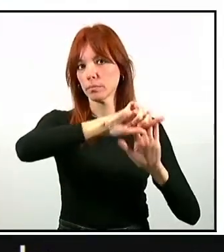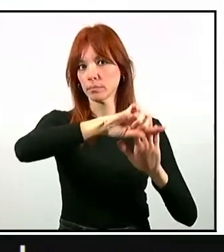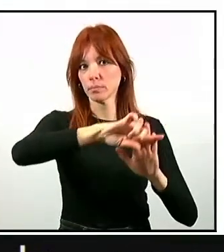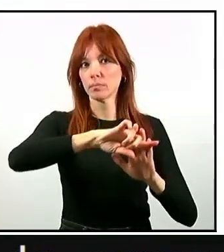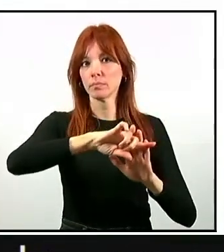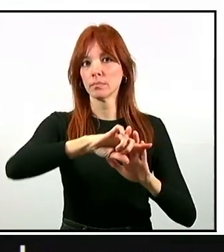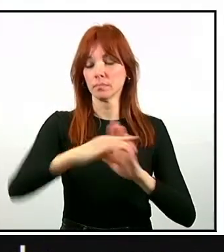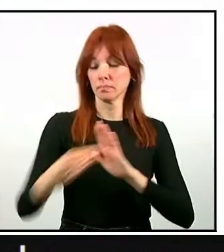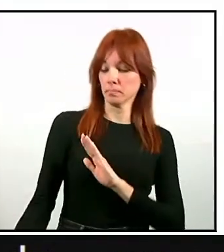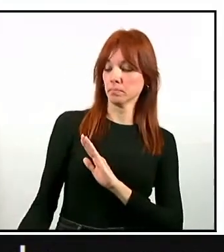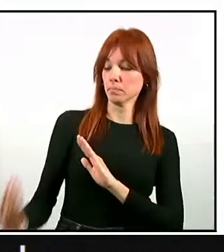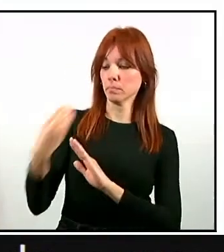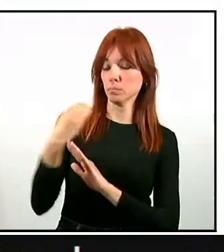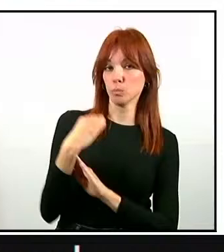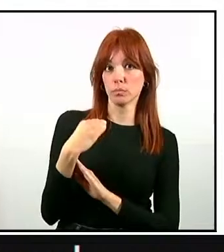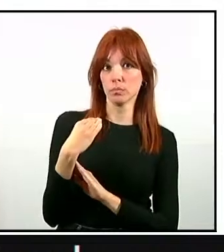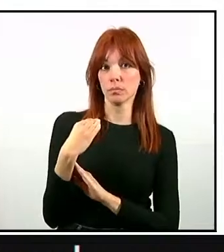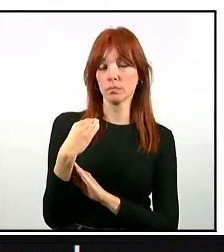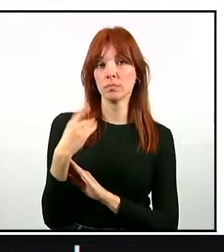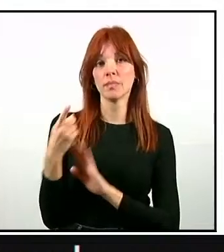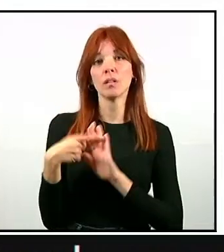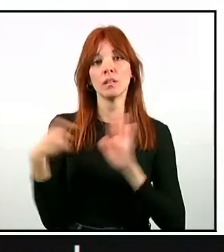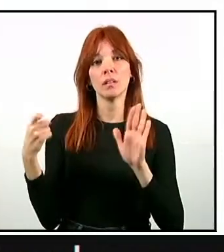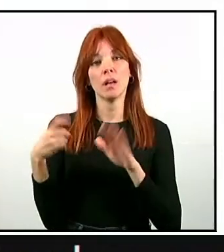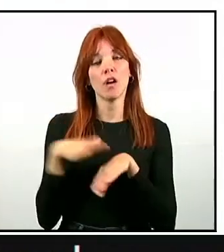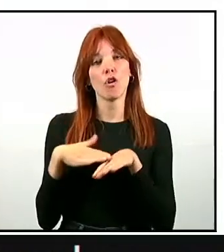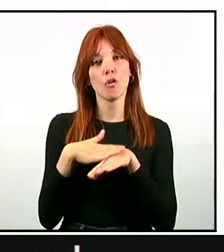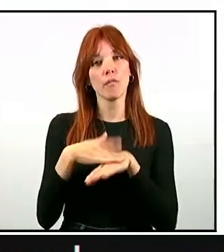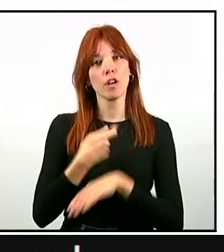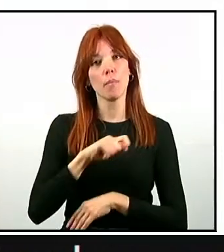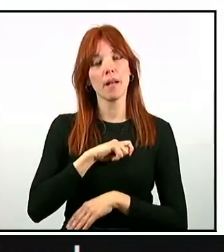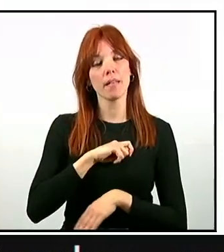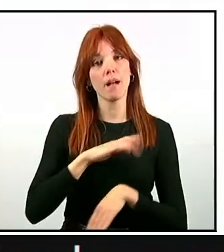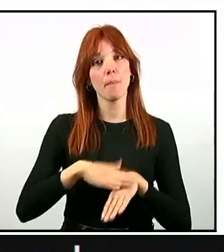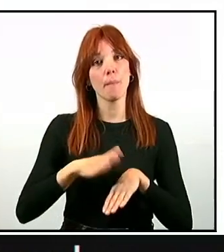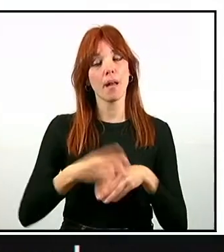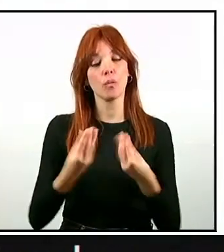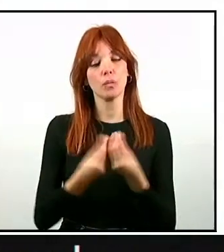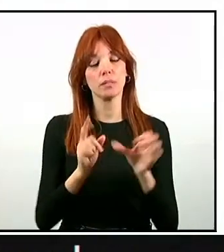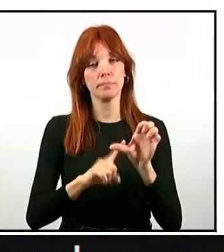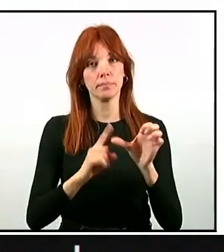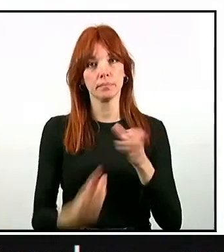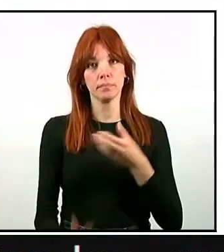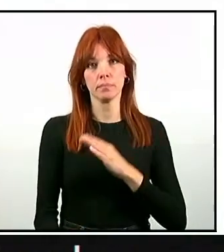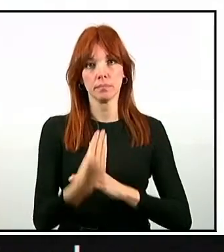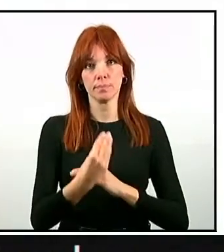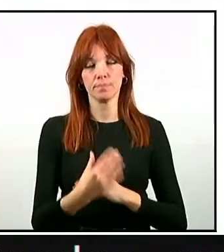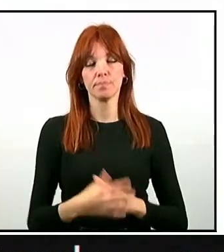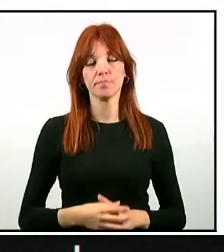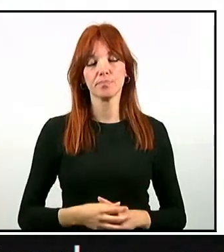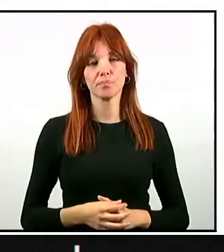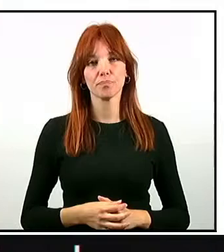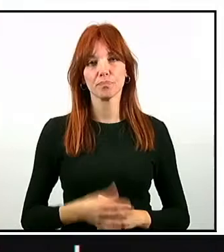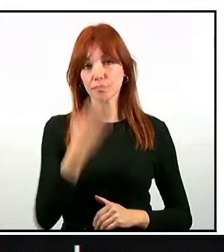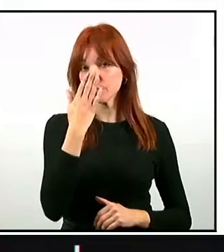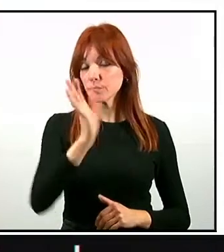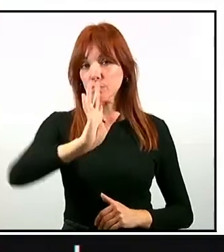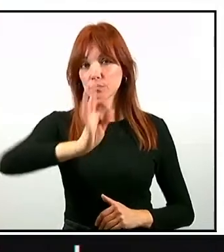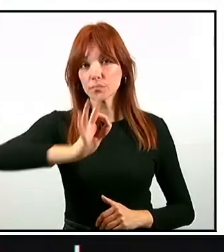de Extremadura de los fondos que transfiere el Gobierno de España. Es verdad